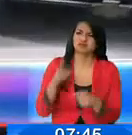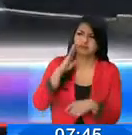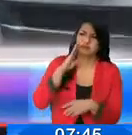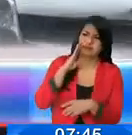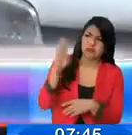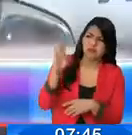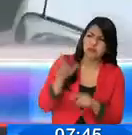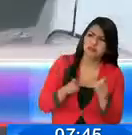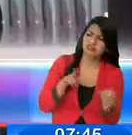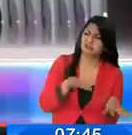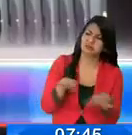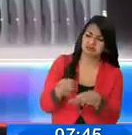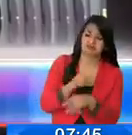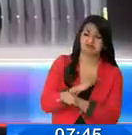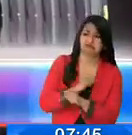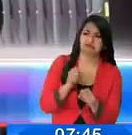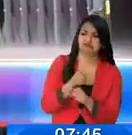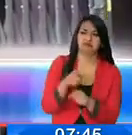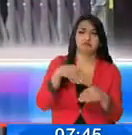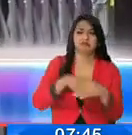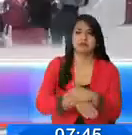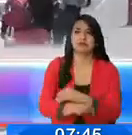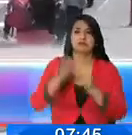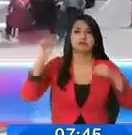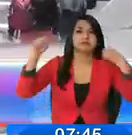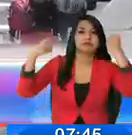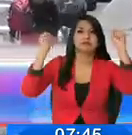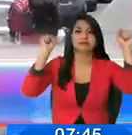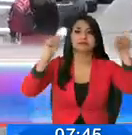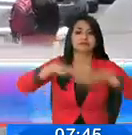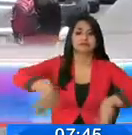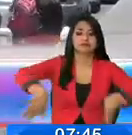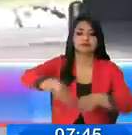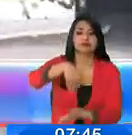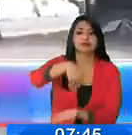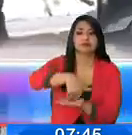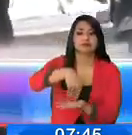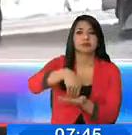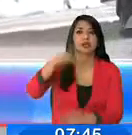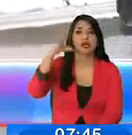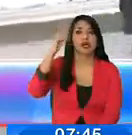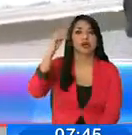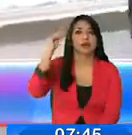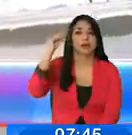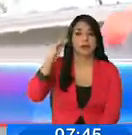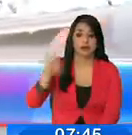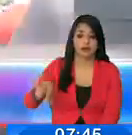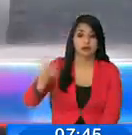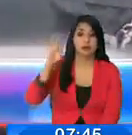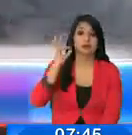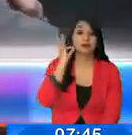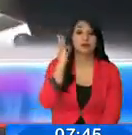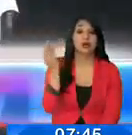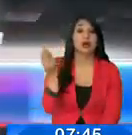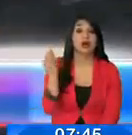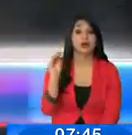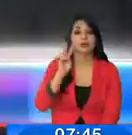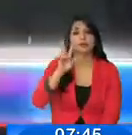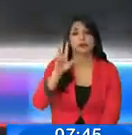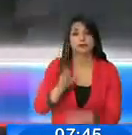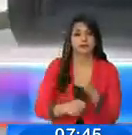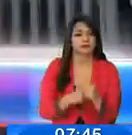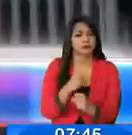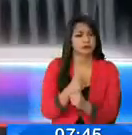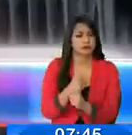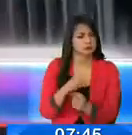a la tragedia. Dentro de esta discoteca ubicada en el centro de Riobamba yacía el cuerpo sin vida de una joven mujer de 23 años de